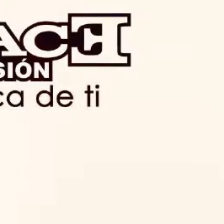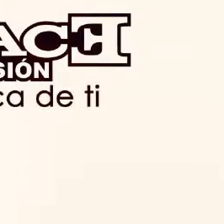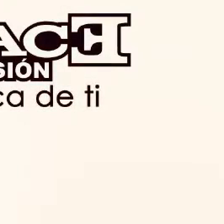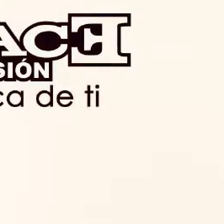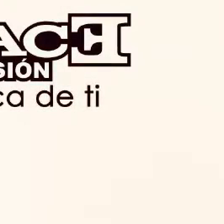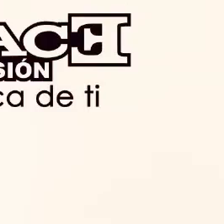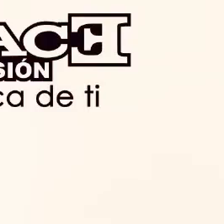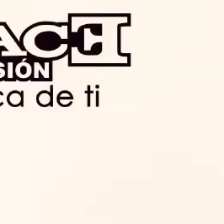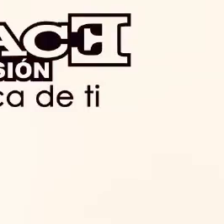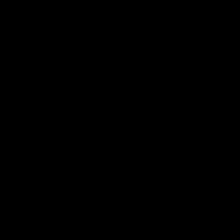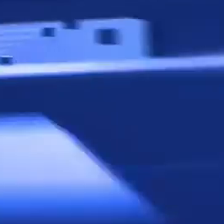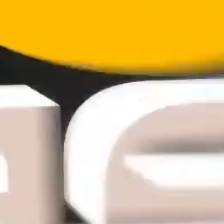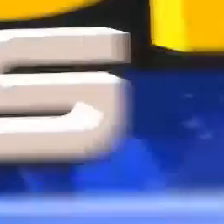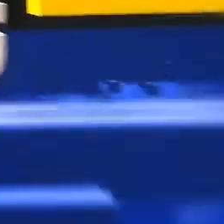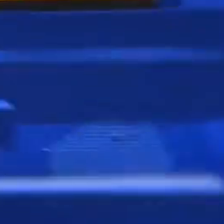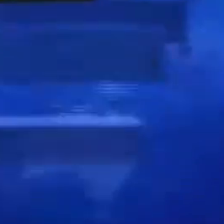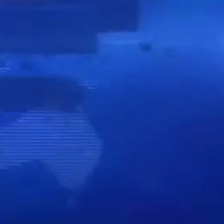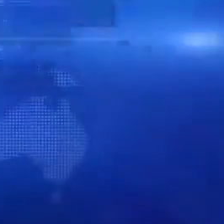ti.